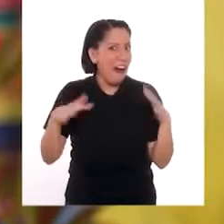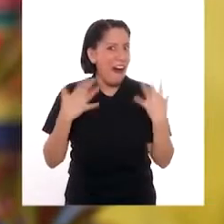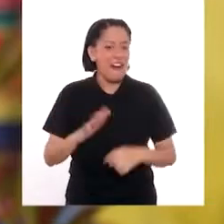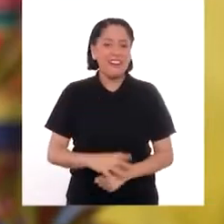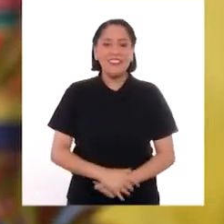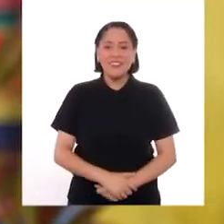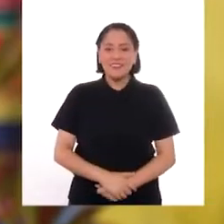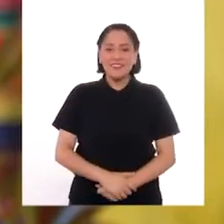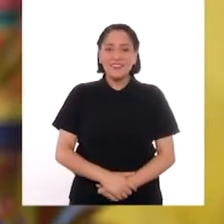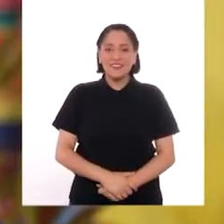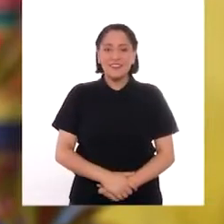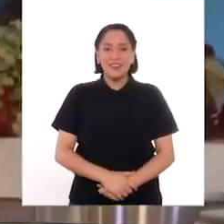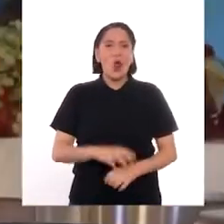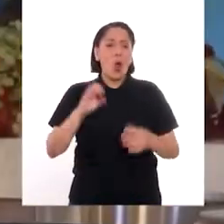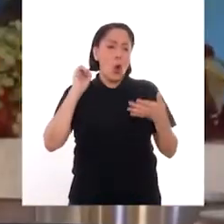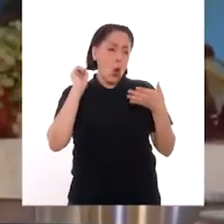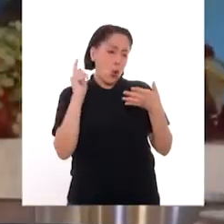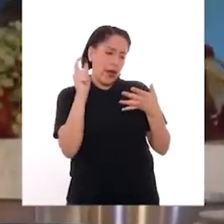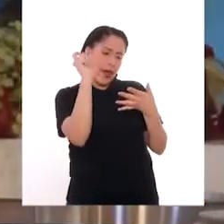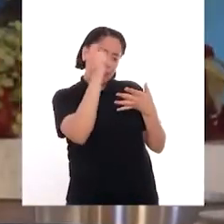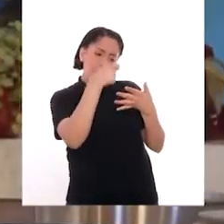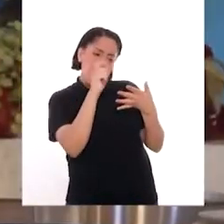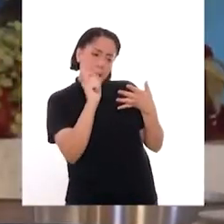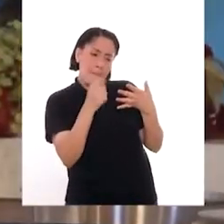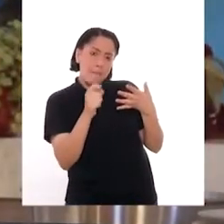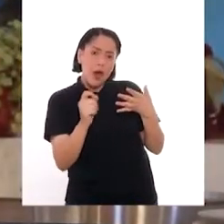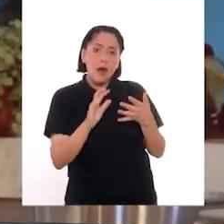Nico. Ok.